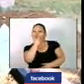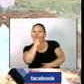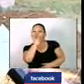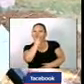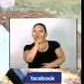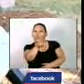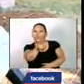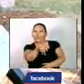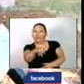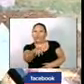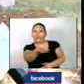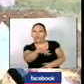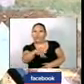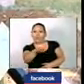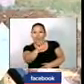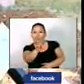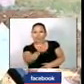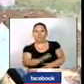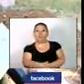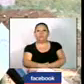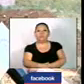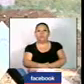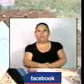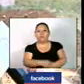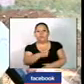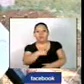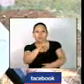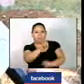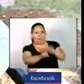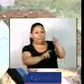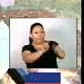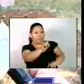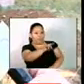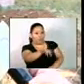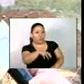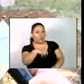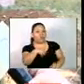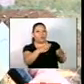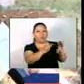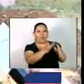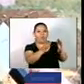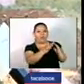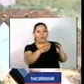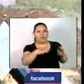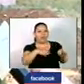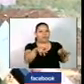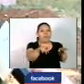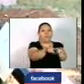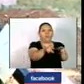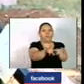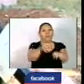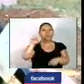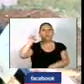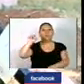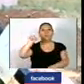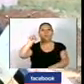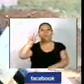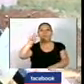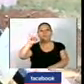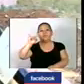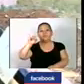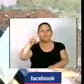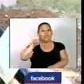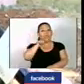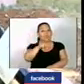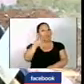que este cerrito esté aquí y le comenzó a hacer preguntas al dueño de este solar que es nuestro hermano David y le dijo que una